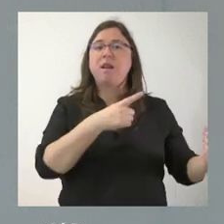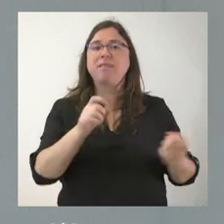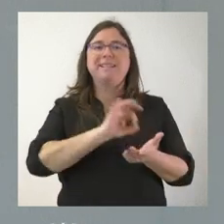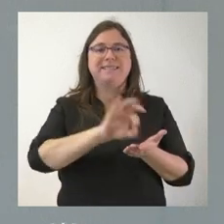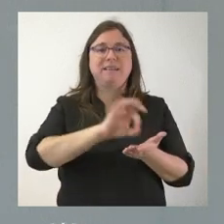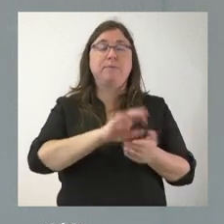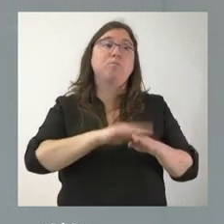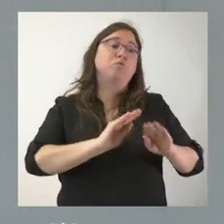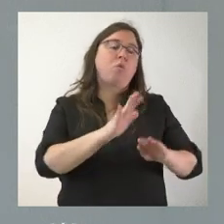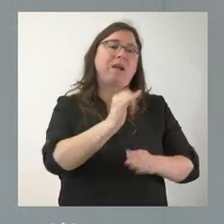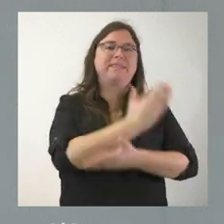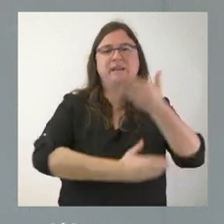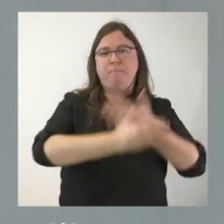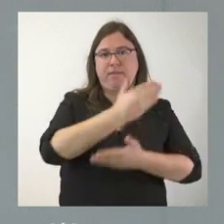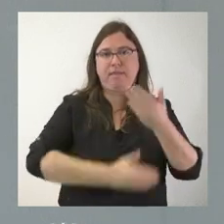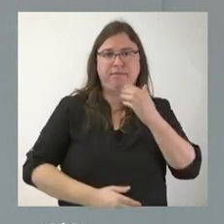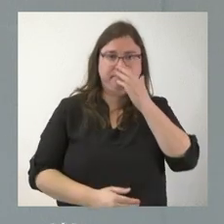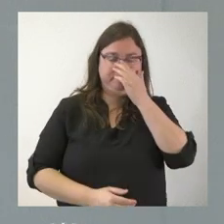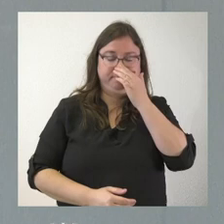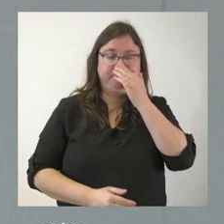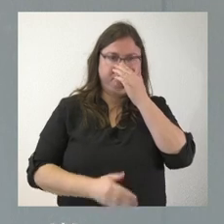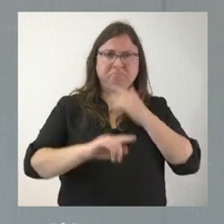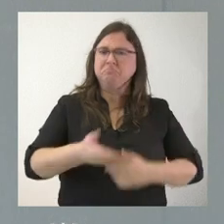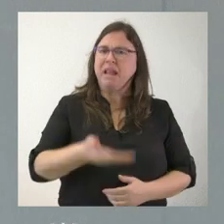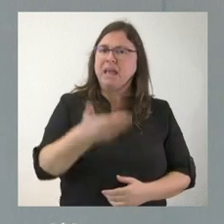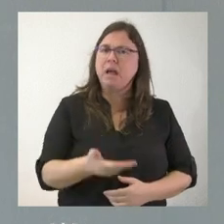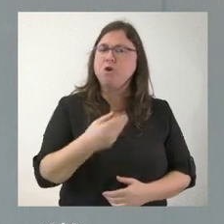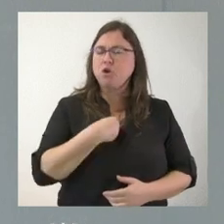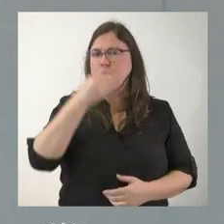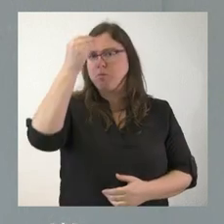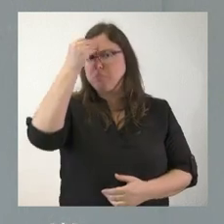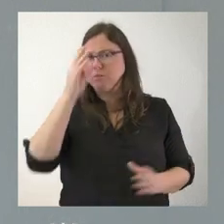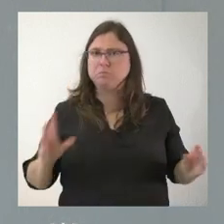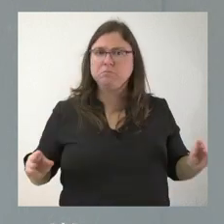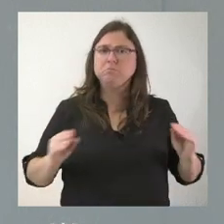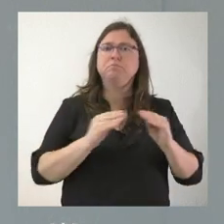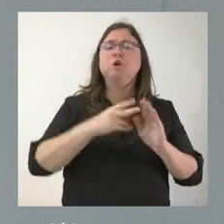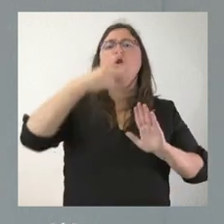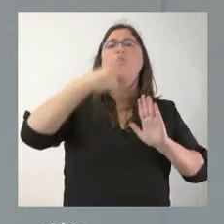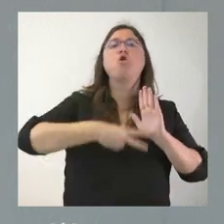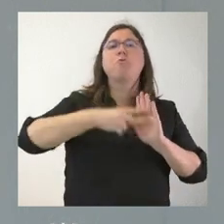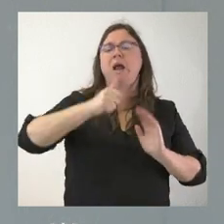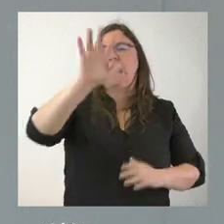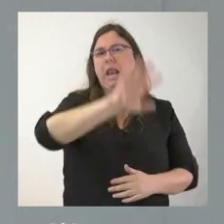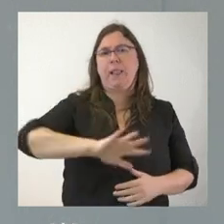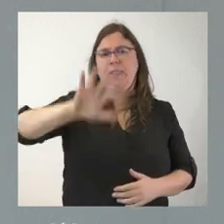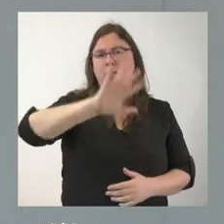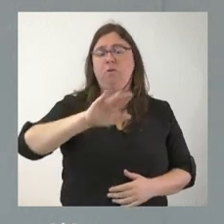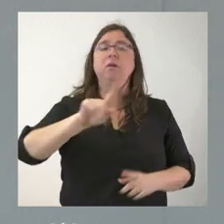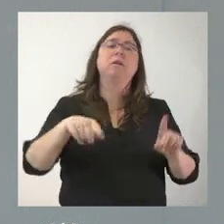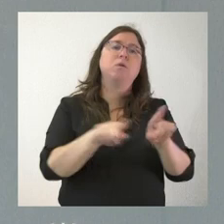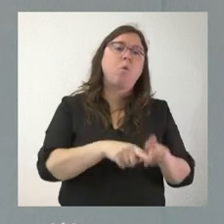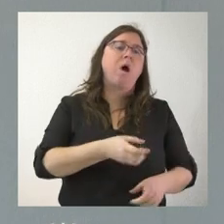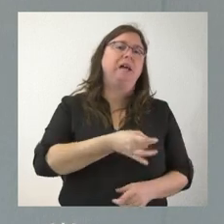tener algún grado de discapacidad creo que es un paso importante creo que coincidimos con esto con la normativa nacional y también en esta posición están los sindicatos